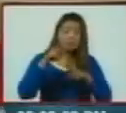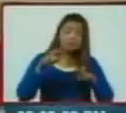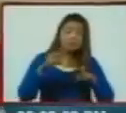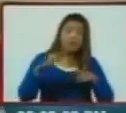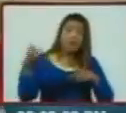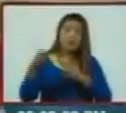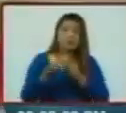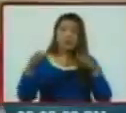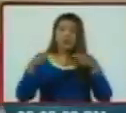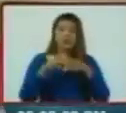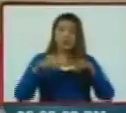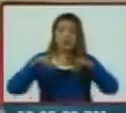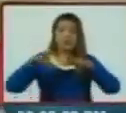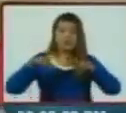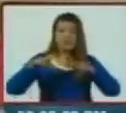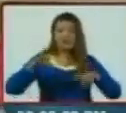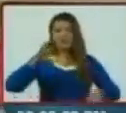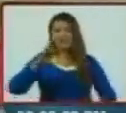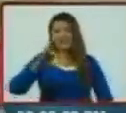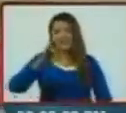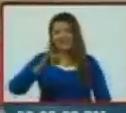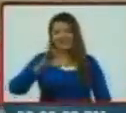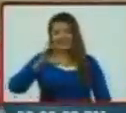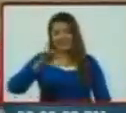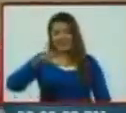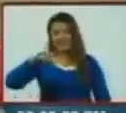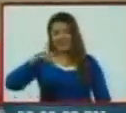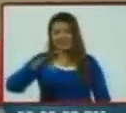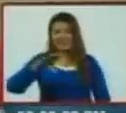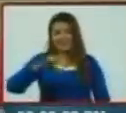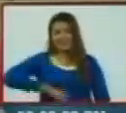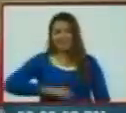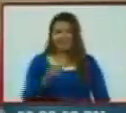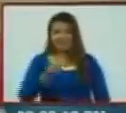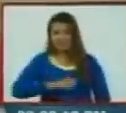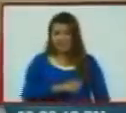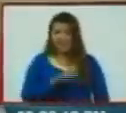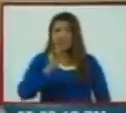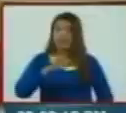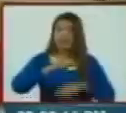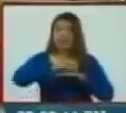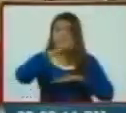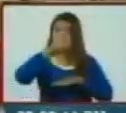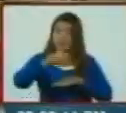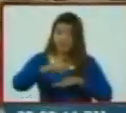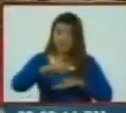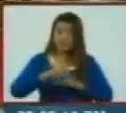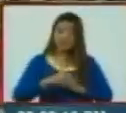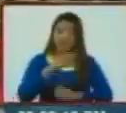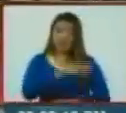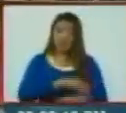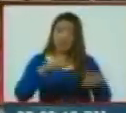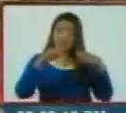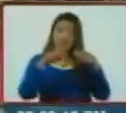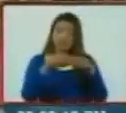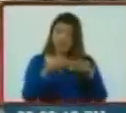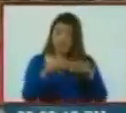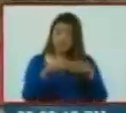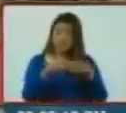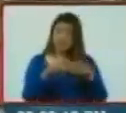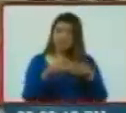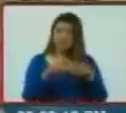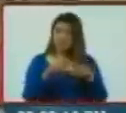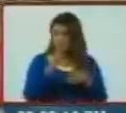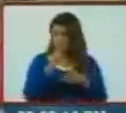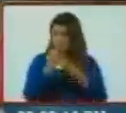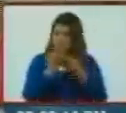de Investigaciones Penales, Científicas y Criminalísticas. Está su director, el comisario Sierra Alta, personalmente dirigiendo